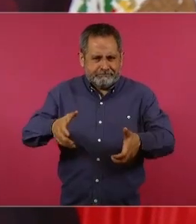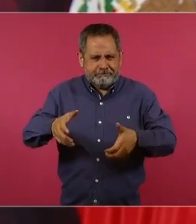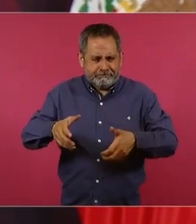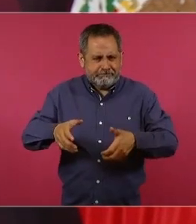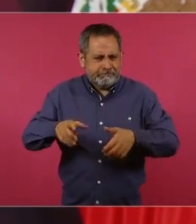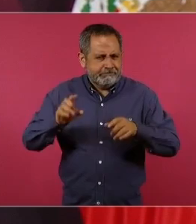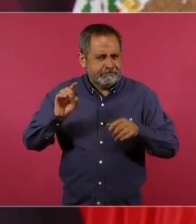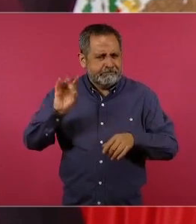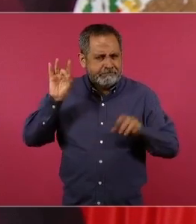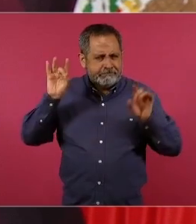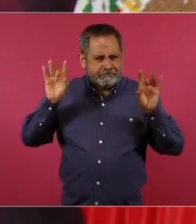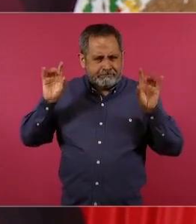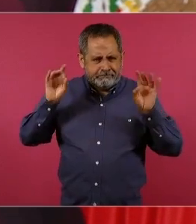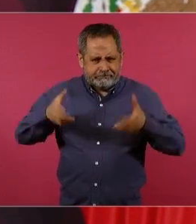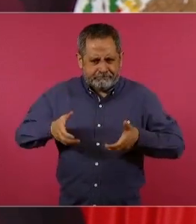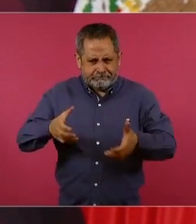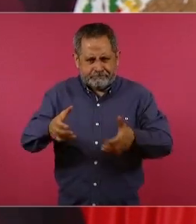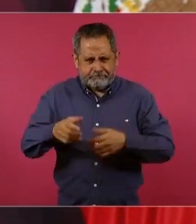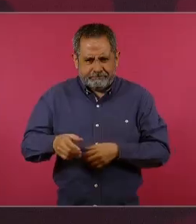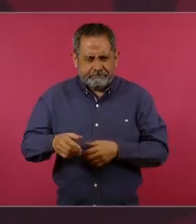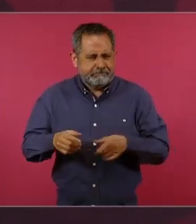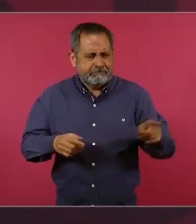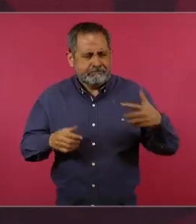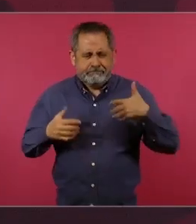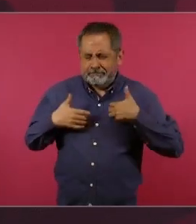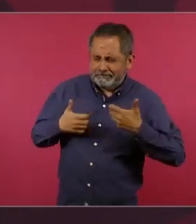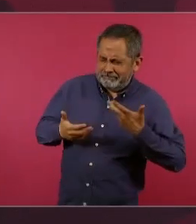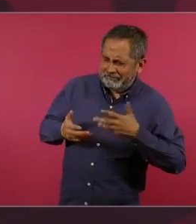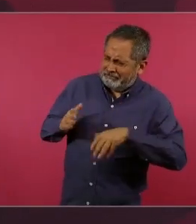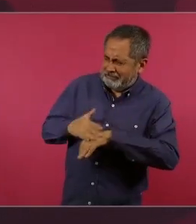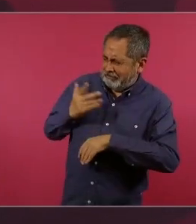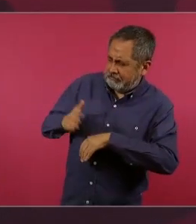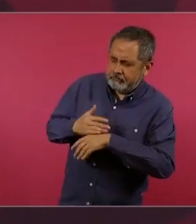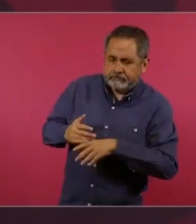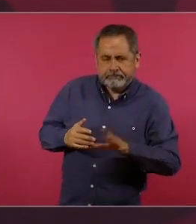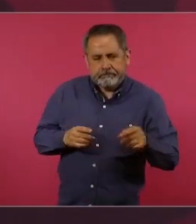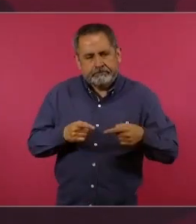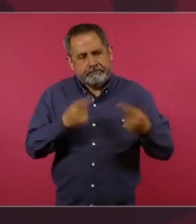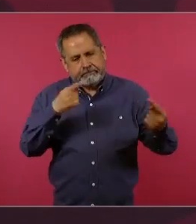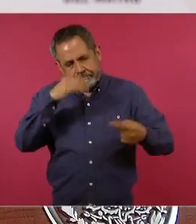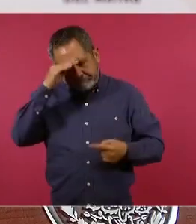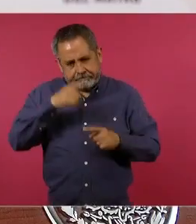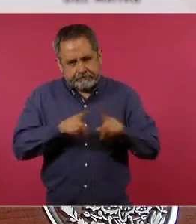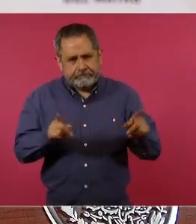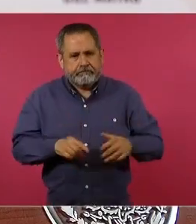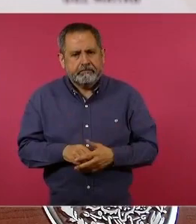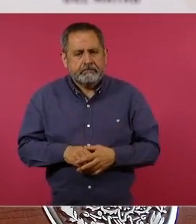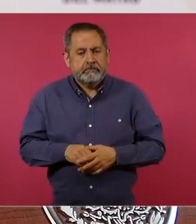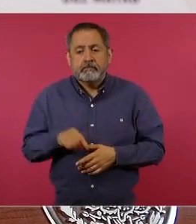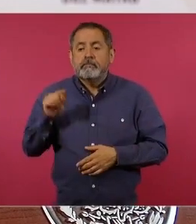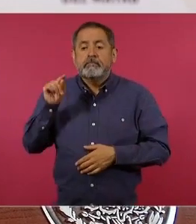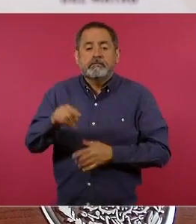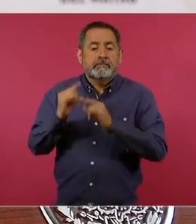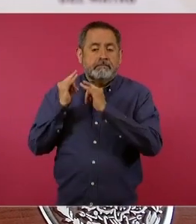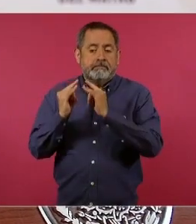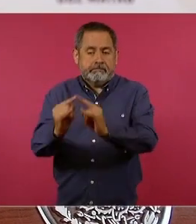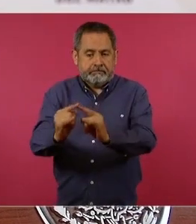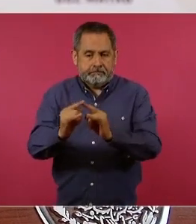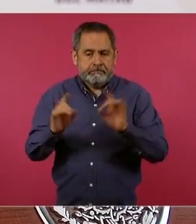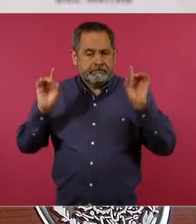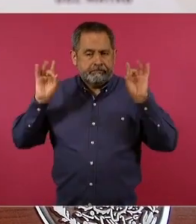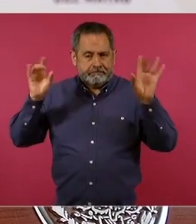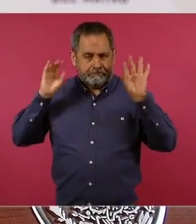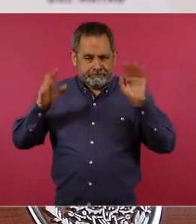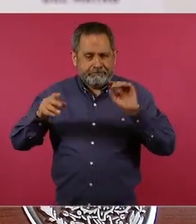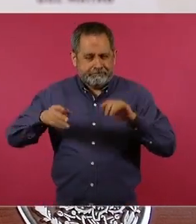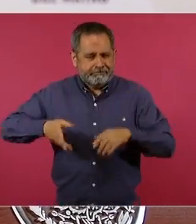en Reforma. No lo entendió porque hicimos lo del plantón en Reforma, luego que nos